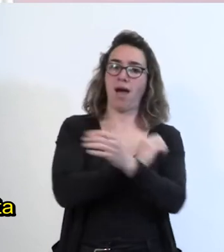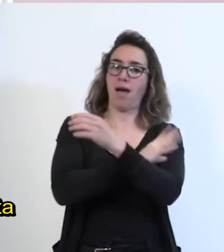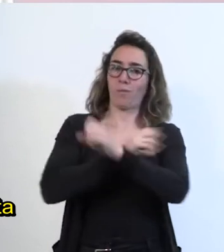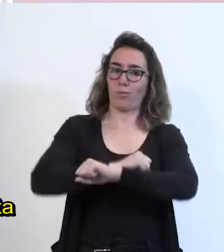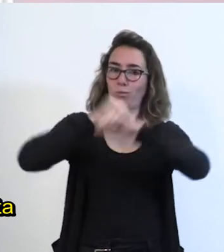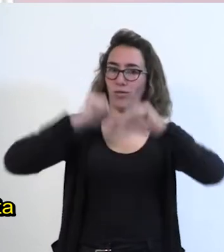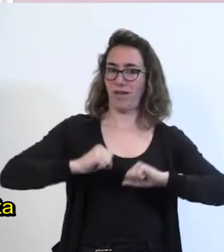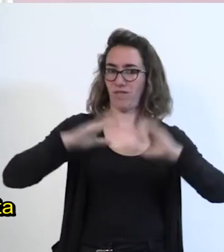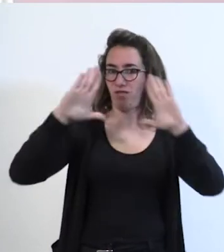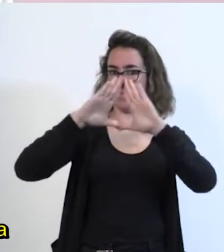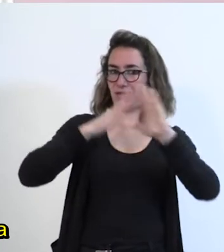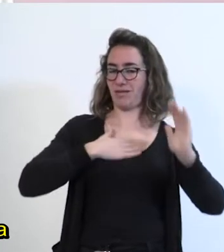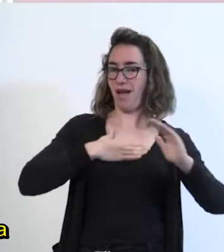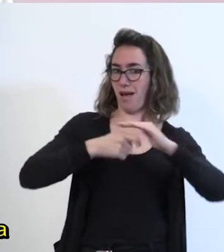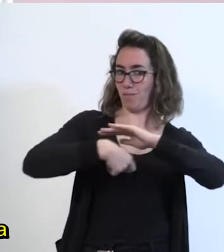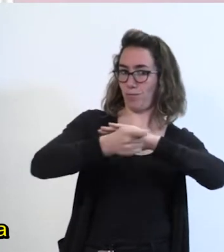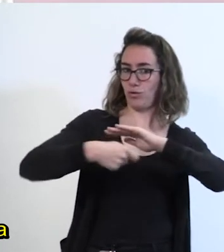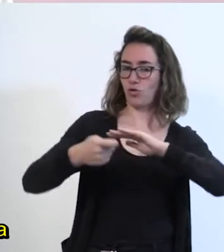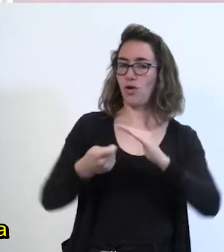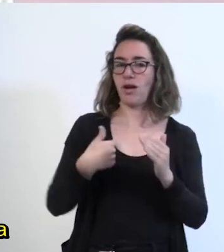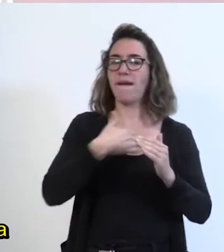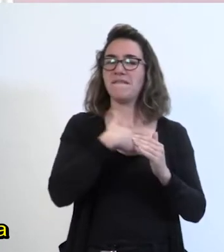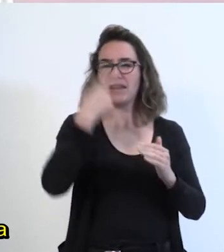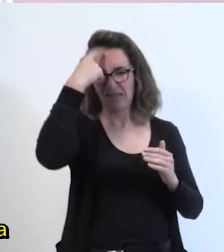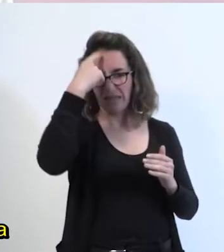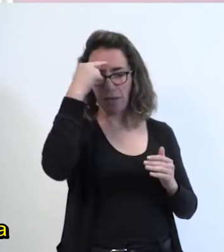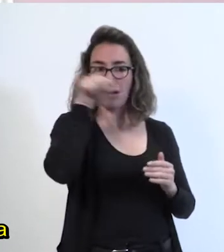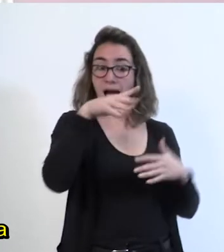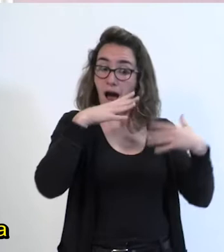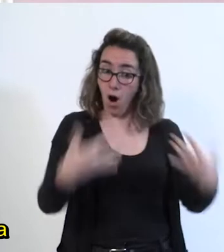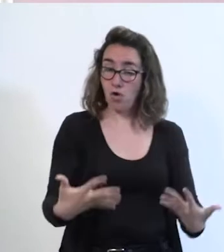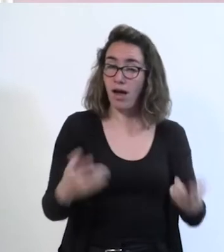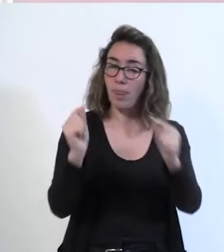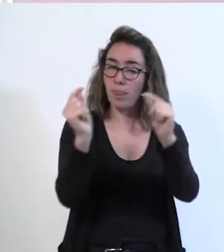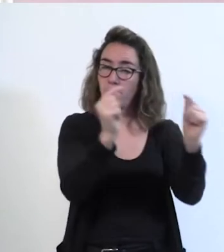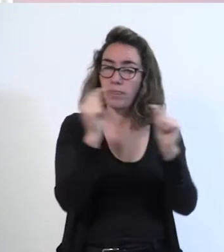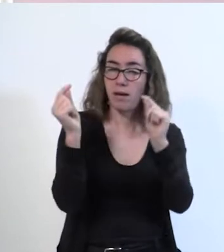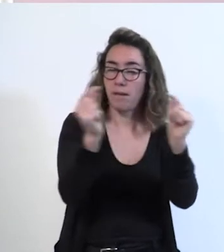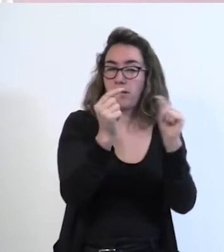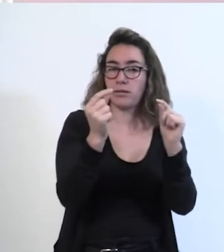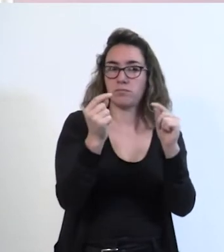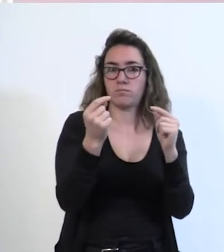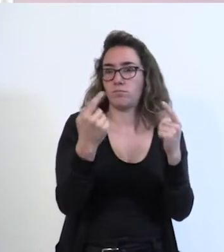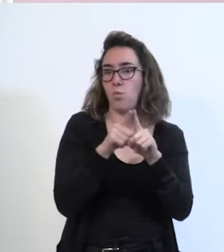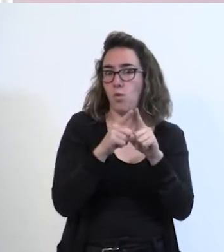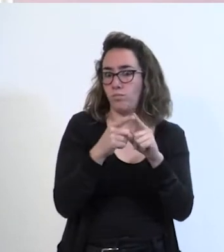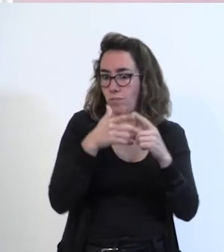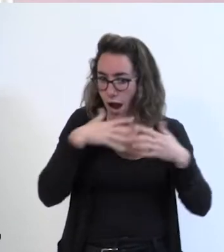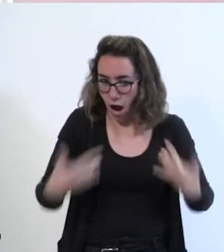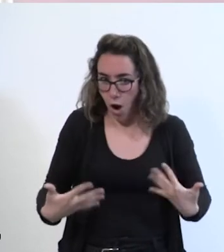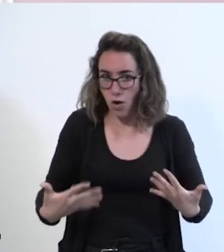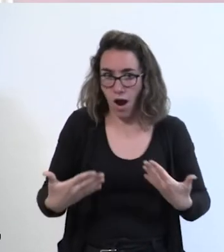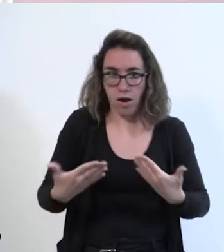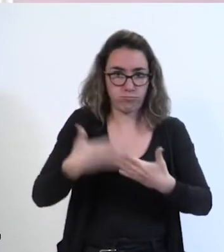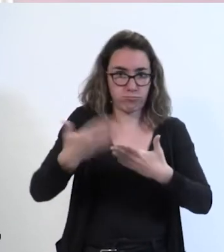de Vitoria-Gasteiz, para que nos expliques cuáles son los debates que ahora consideras que son los que están de actualidad,